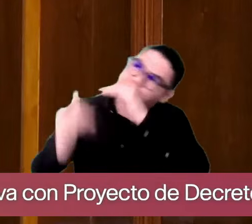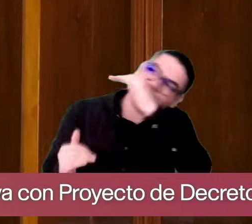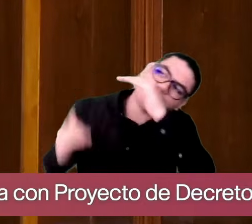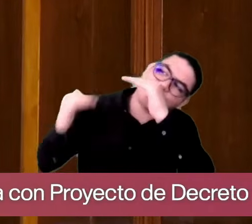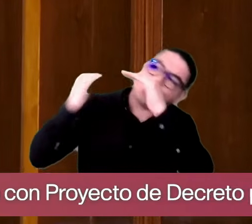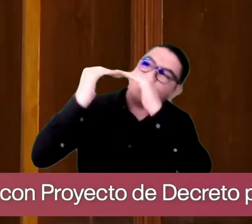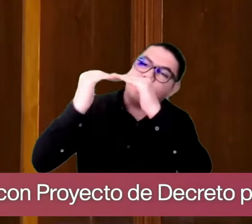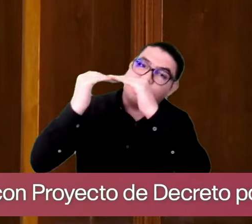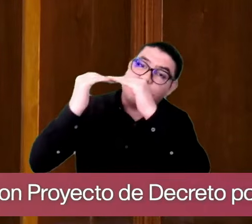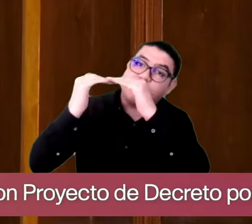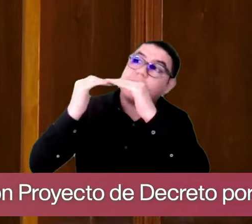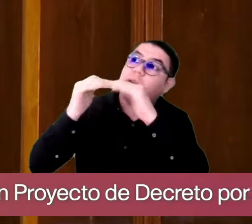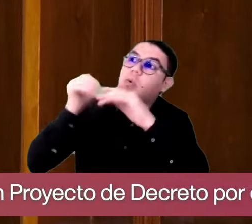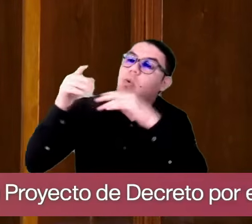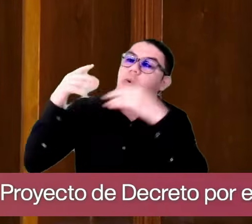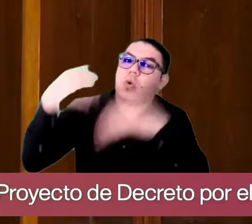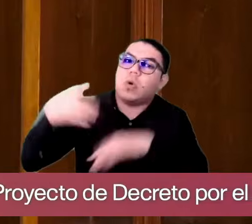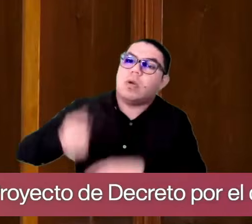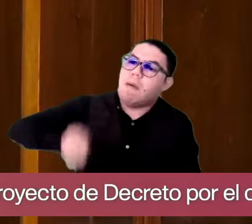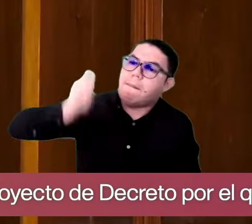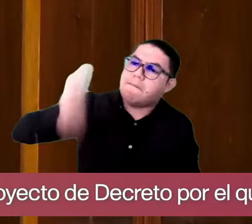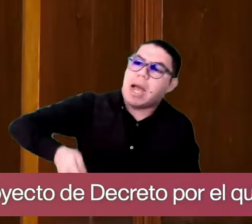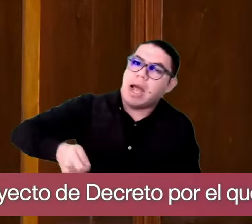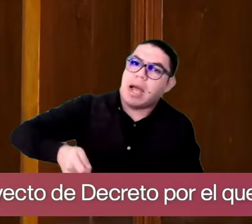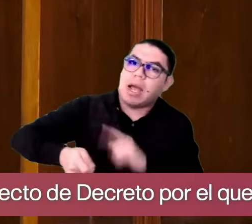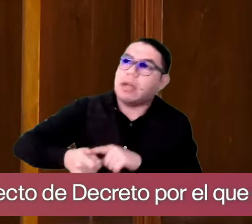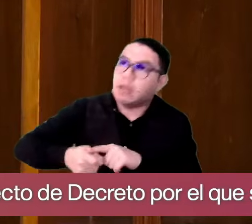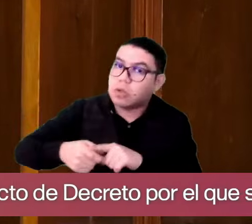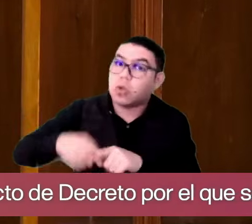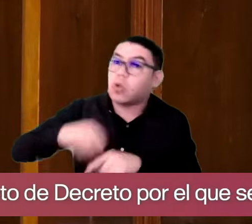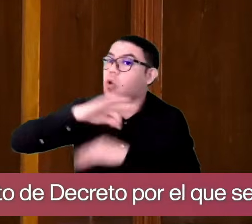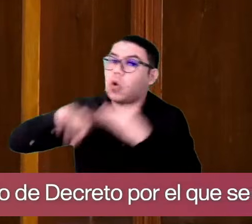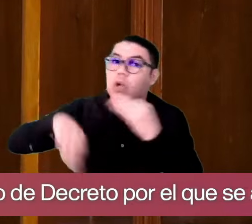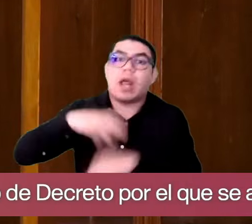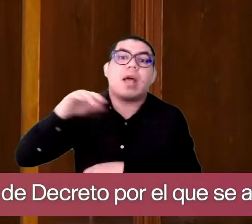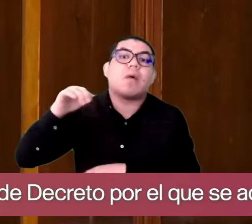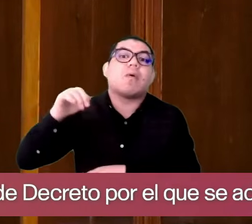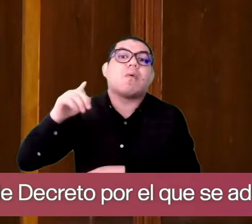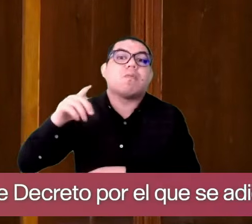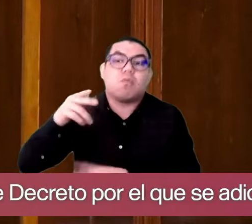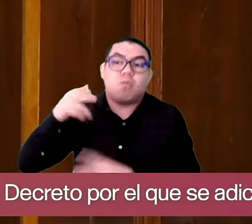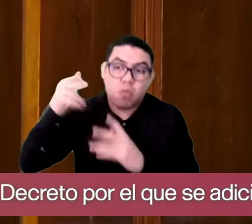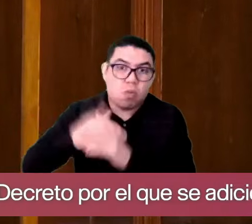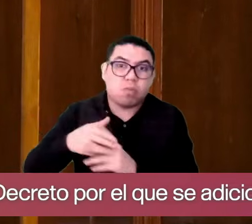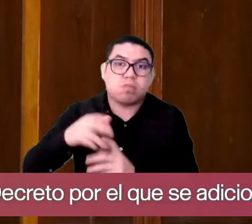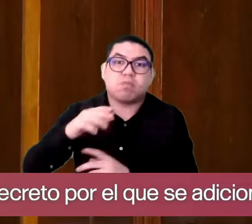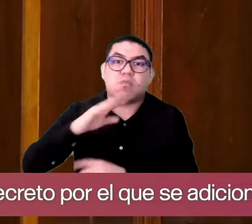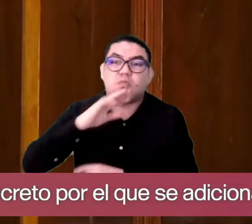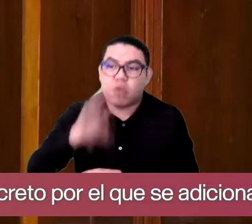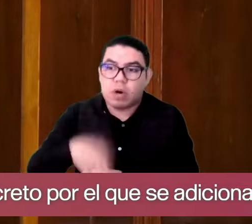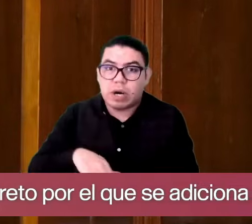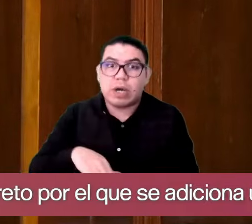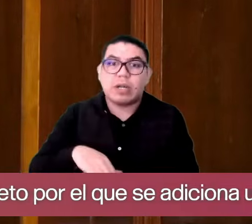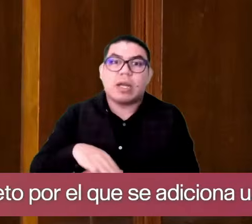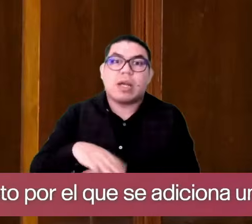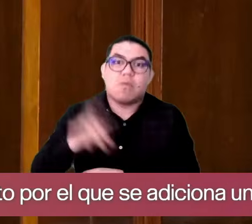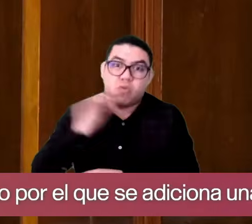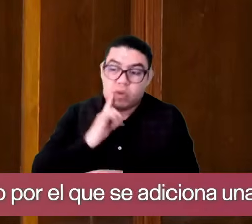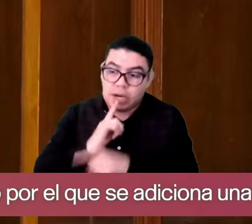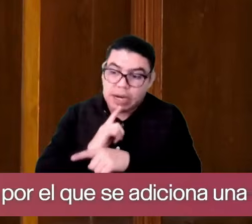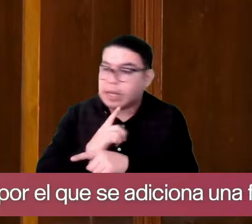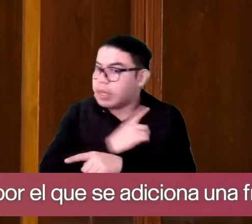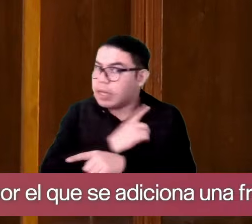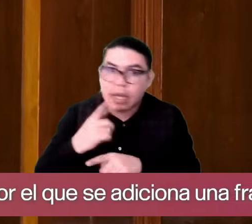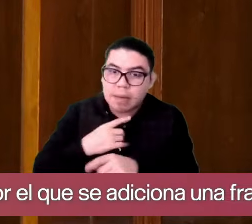una sentencia histórica. Toda muerte violenta de mujer debe investigarse con perspectiva de